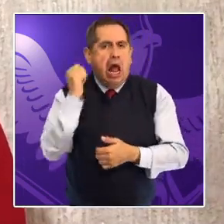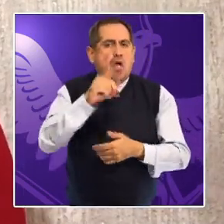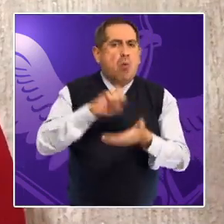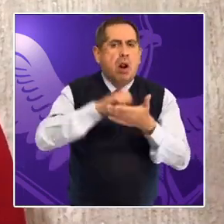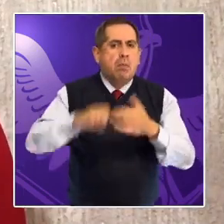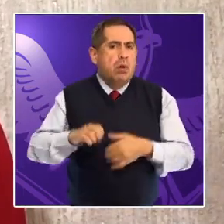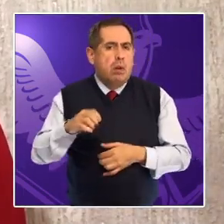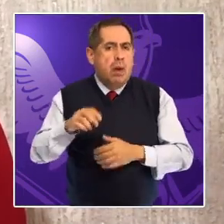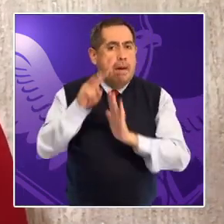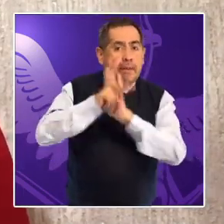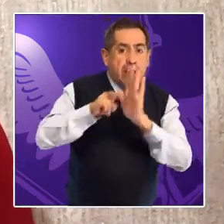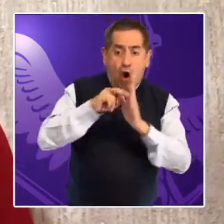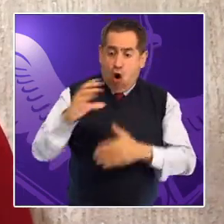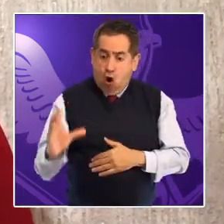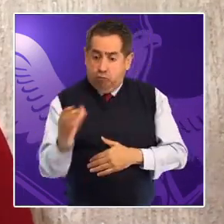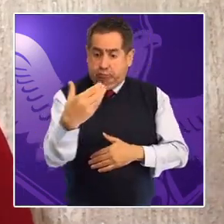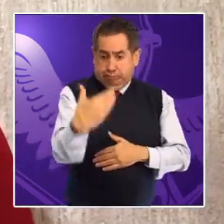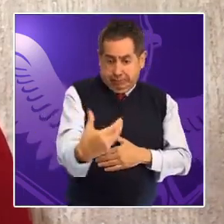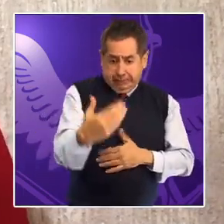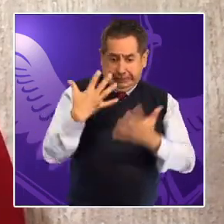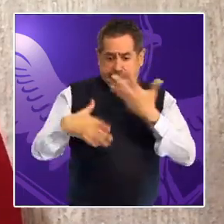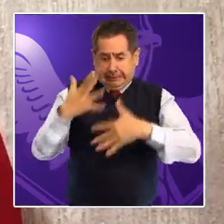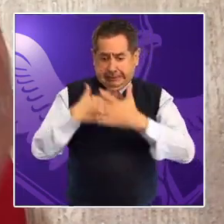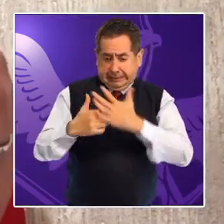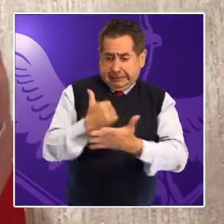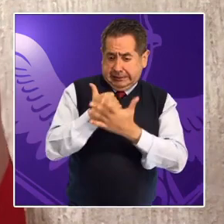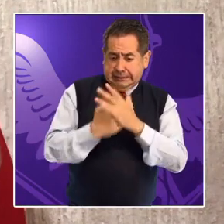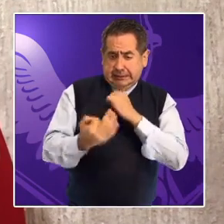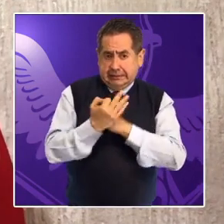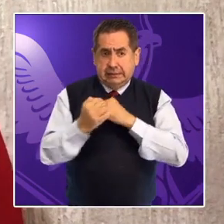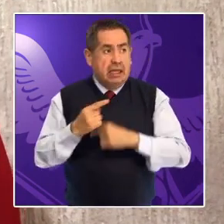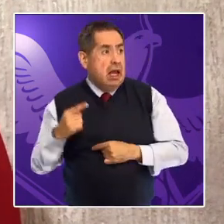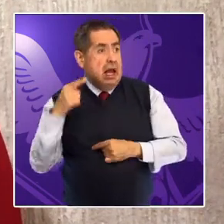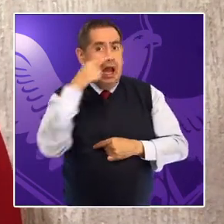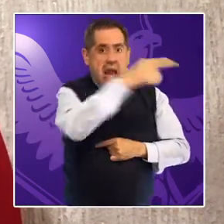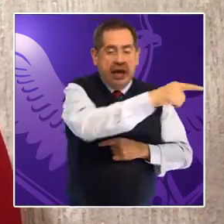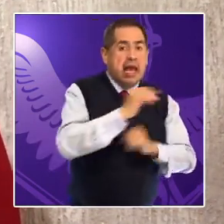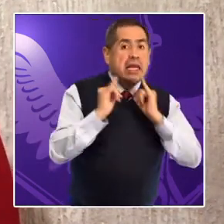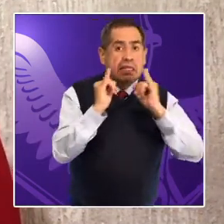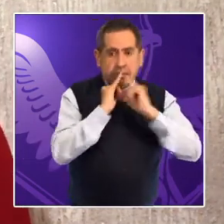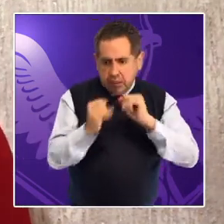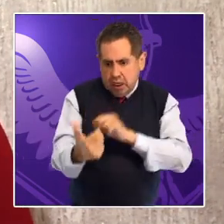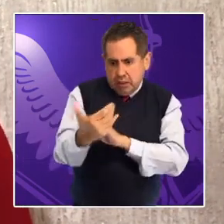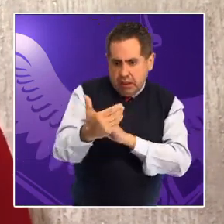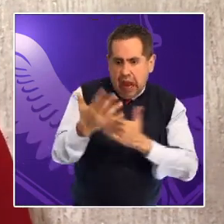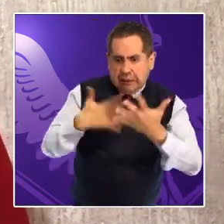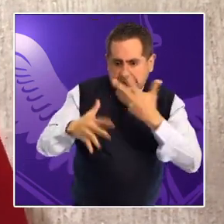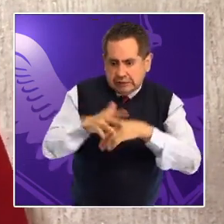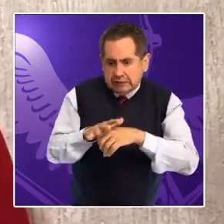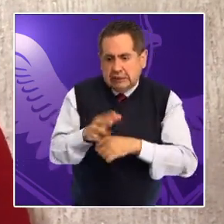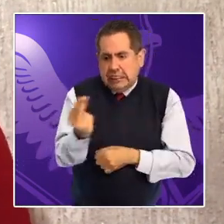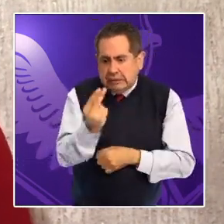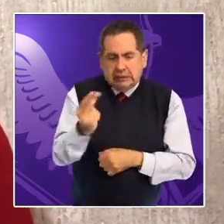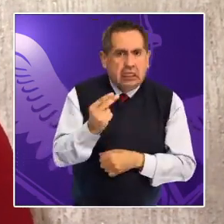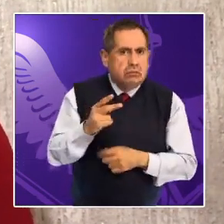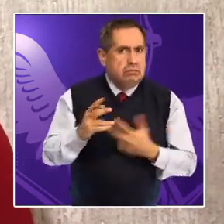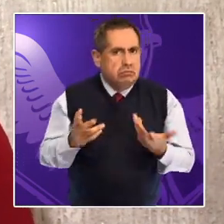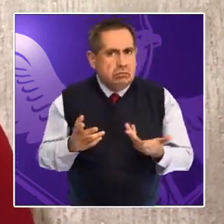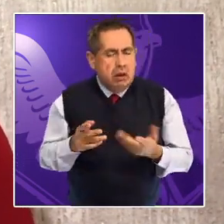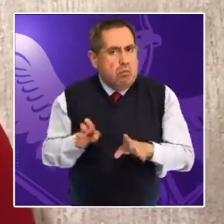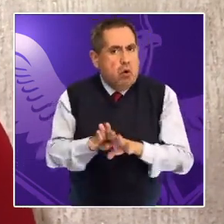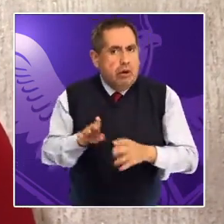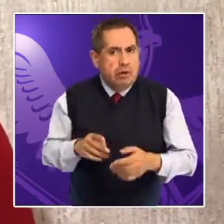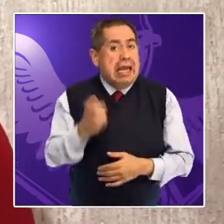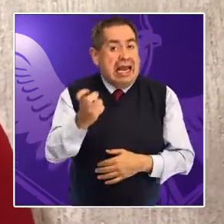central de videollamada donde una persona sorda se puede comunicar con un intérprete en lengua de señas para decir lo que necesita. Es una petición que la